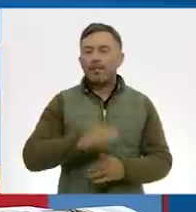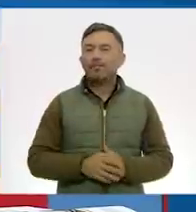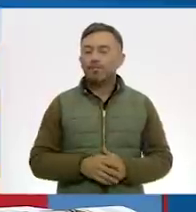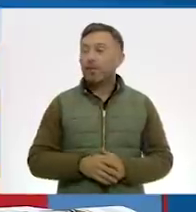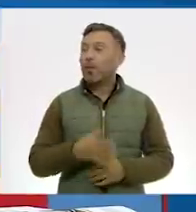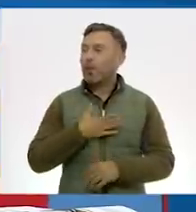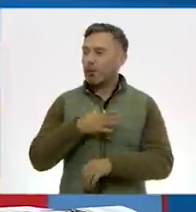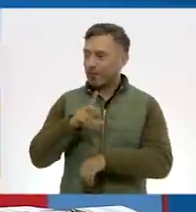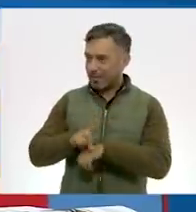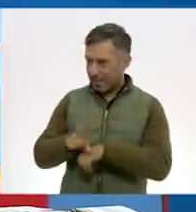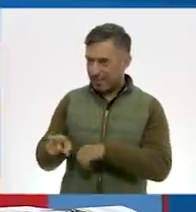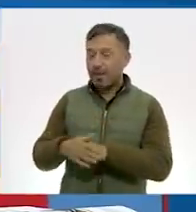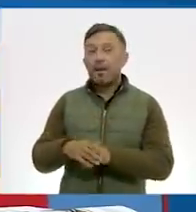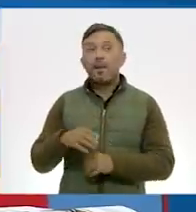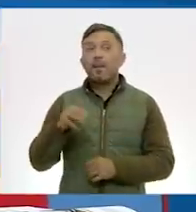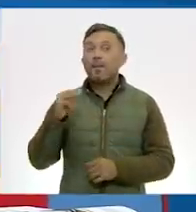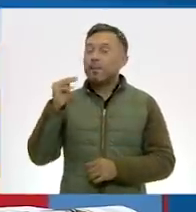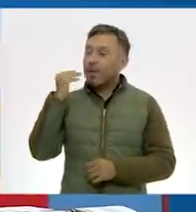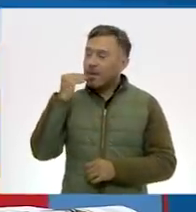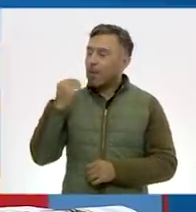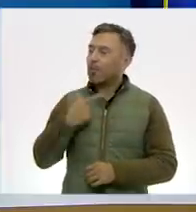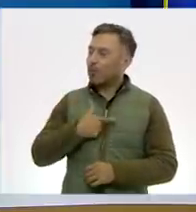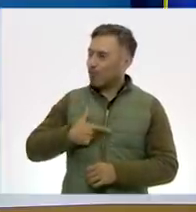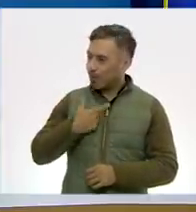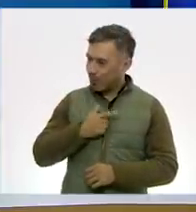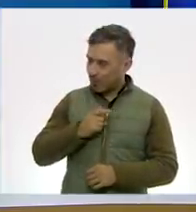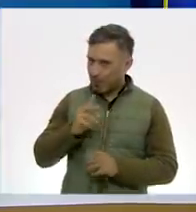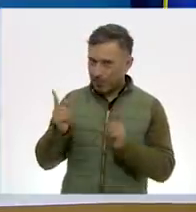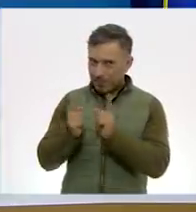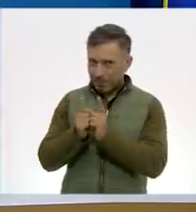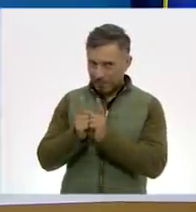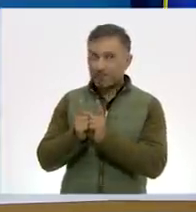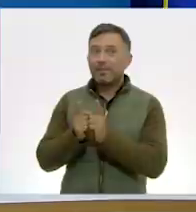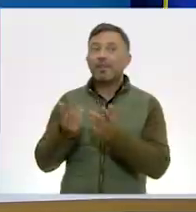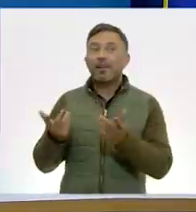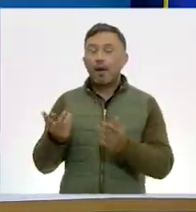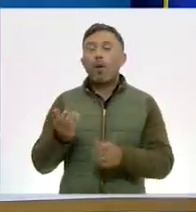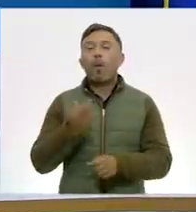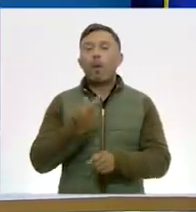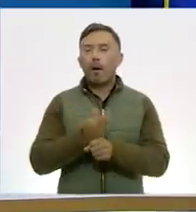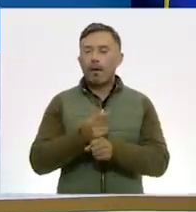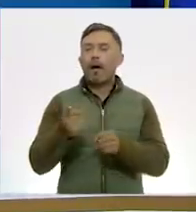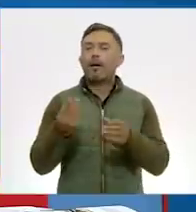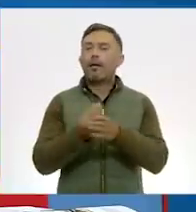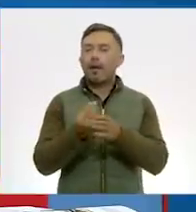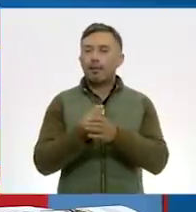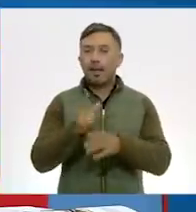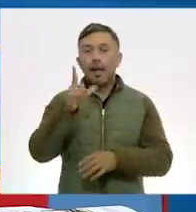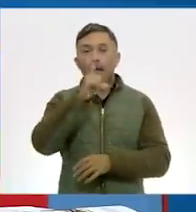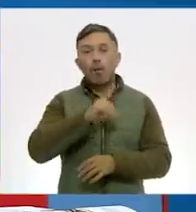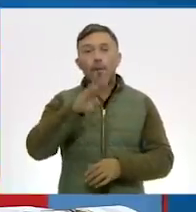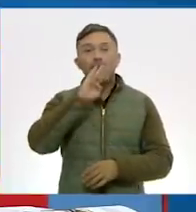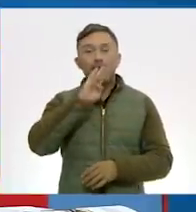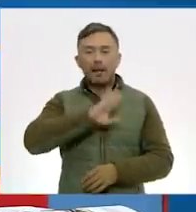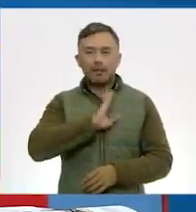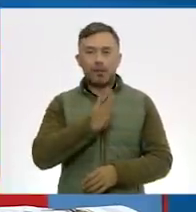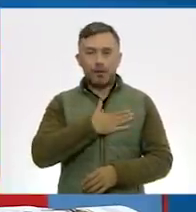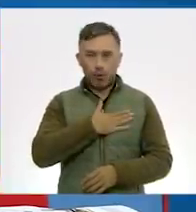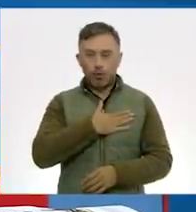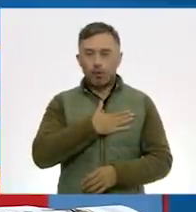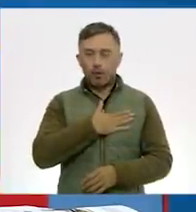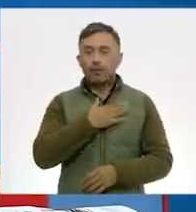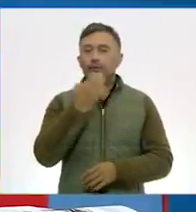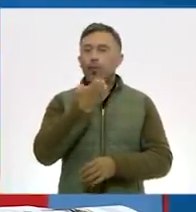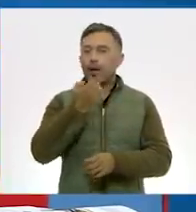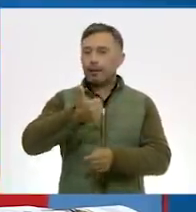todos. María, qué gusto coincidir contigo. Vamos a dar continuidad a nuestras clases de lengua materna español de sexto